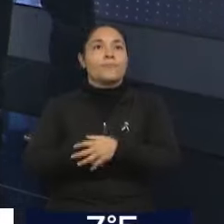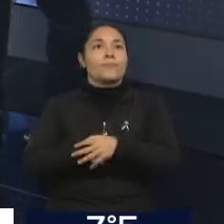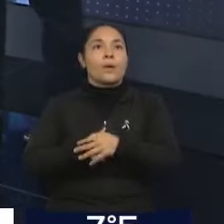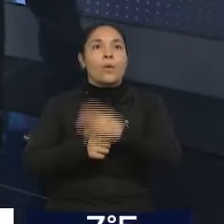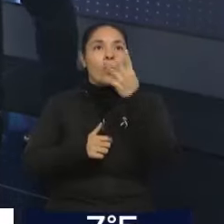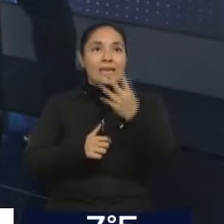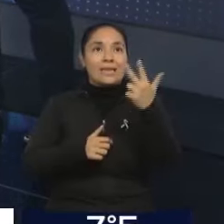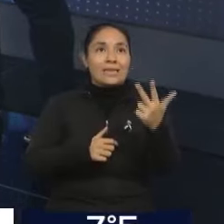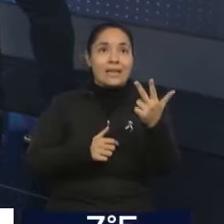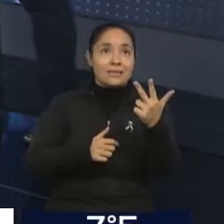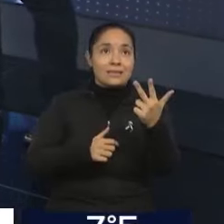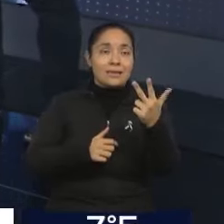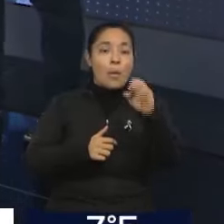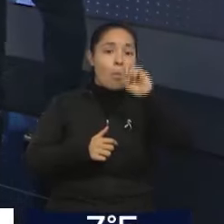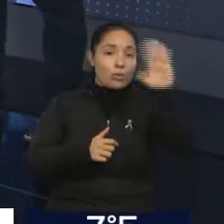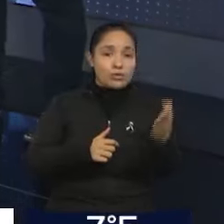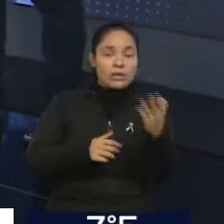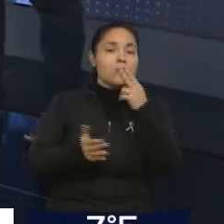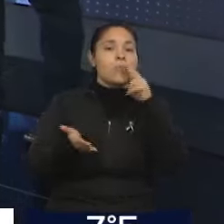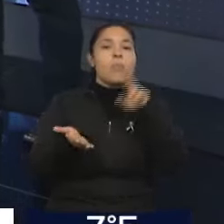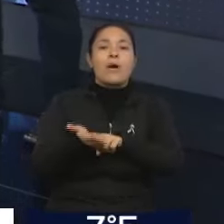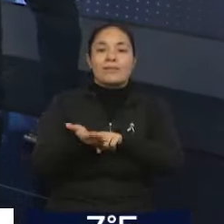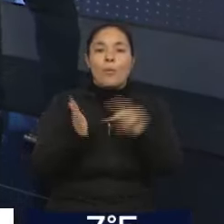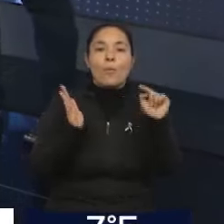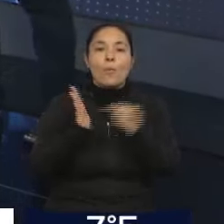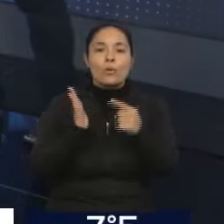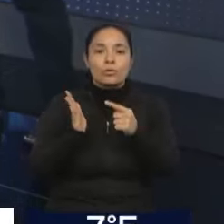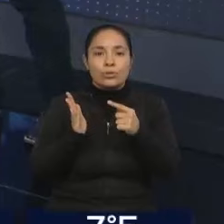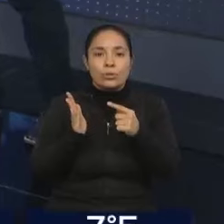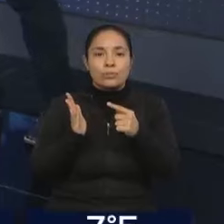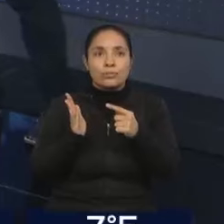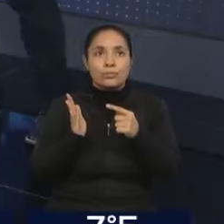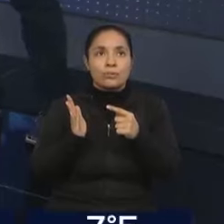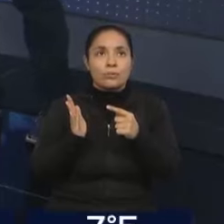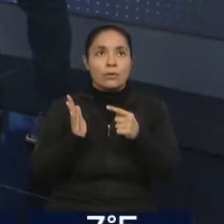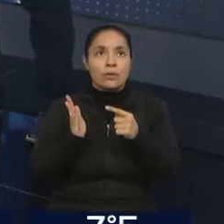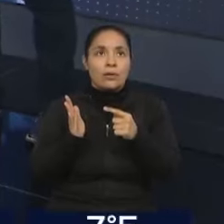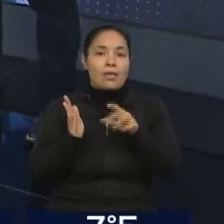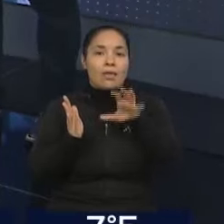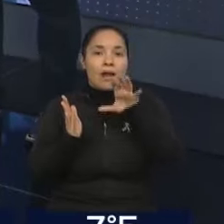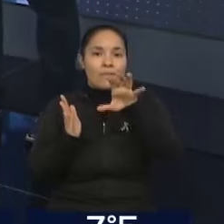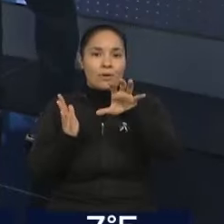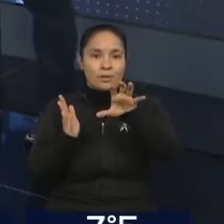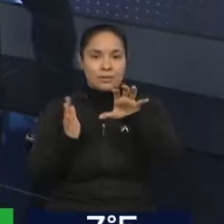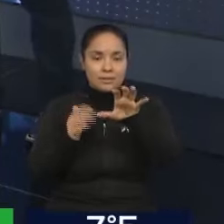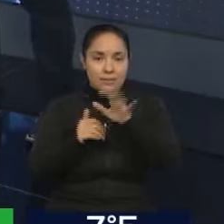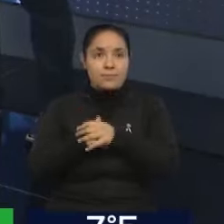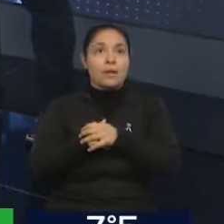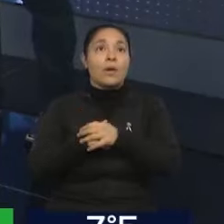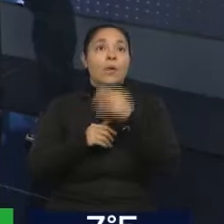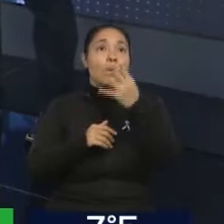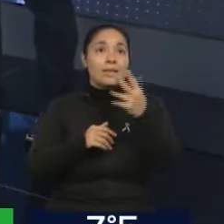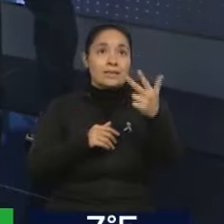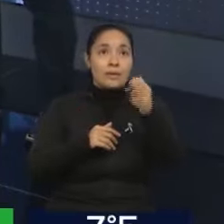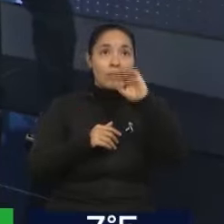el impuesto, es el VAT, que es el ítem que depende exclusivamente de la provincia, quien lo maneja la provincia.